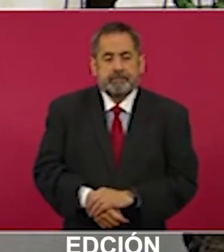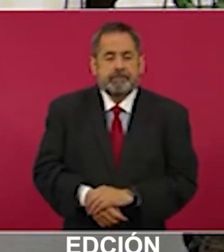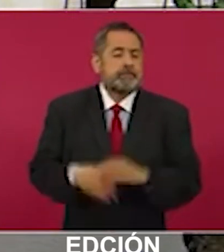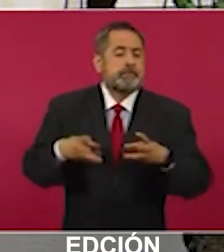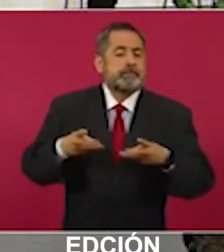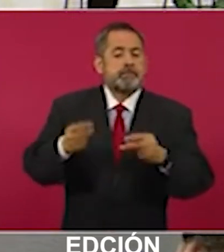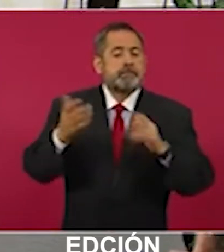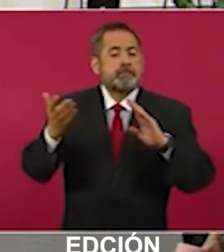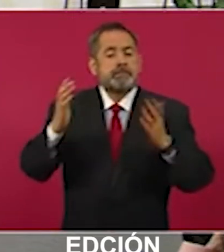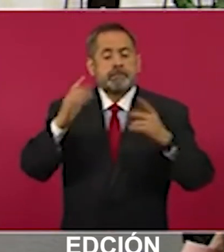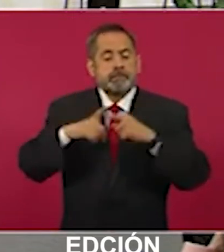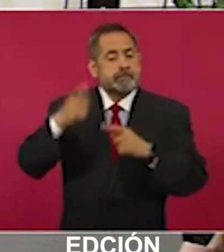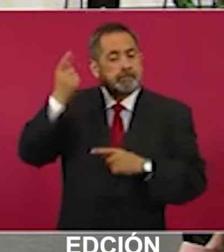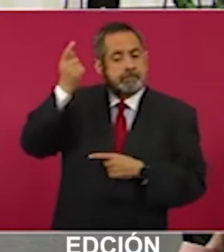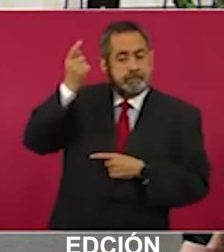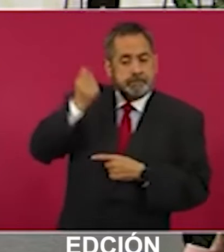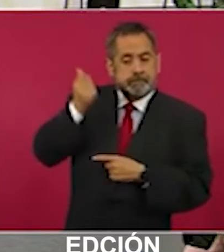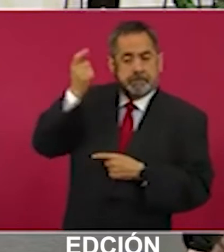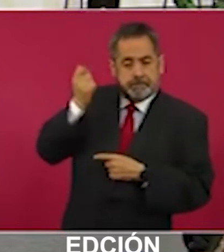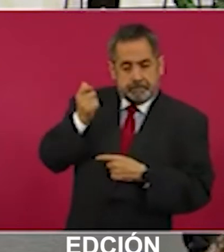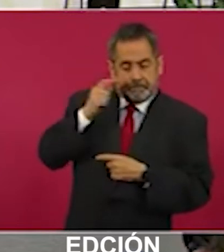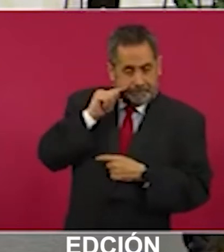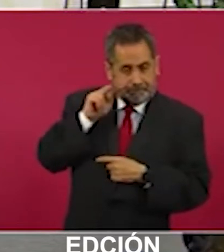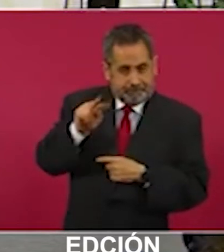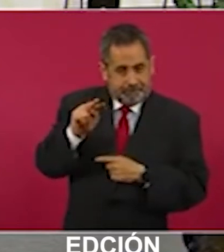Gasto comparativo de la pensión